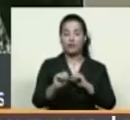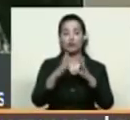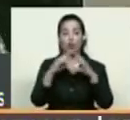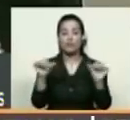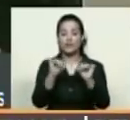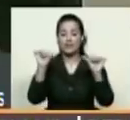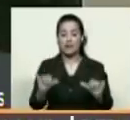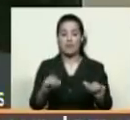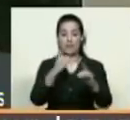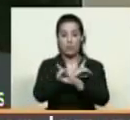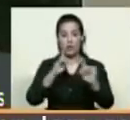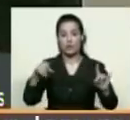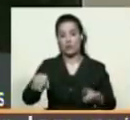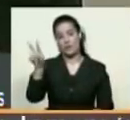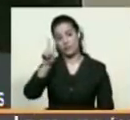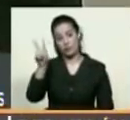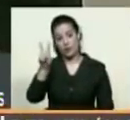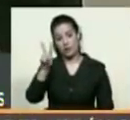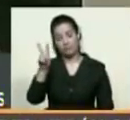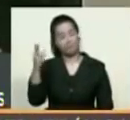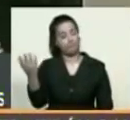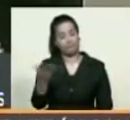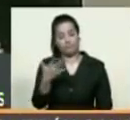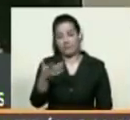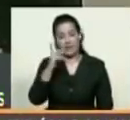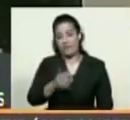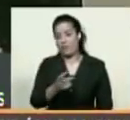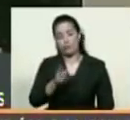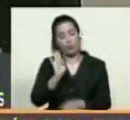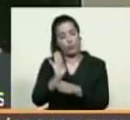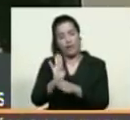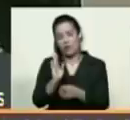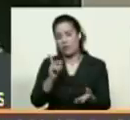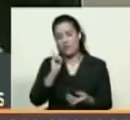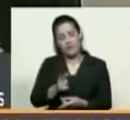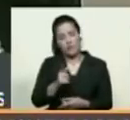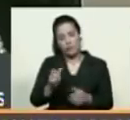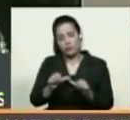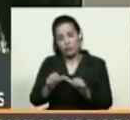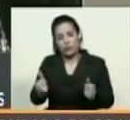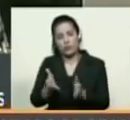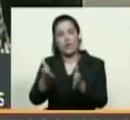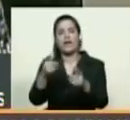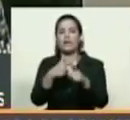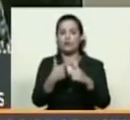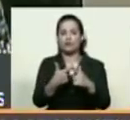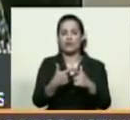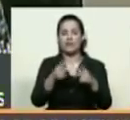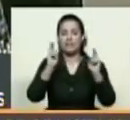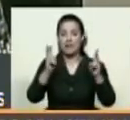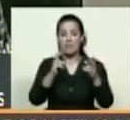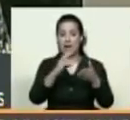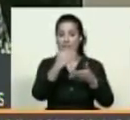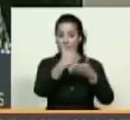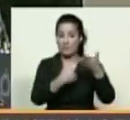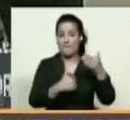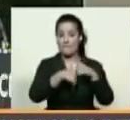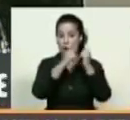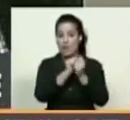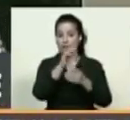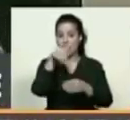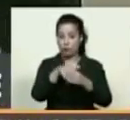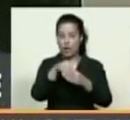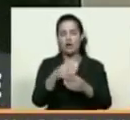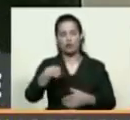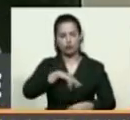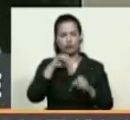sistema democrático de nuestro país, bueno, tenemos que cuidarlo y tenemos que preservarlo. Así que con el capítulo de violencia electoral